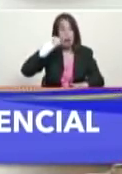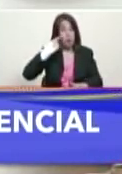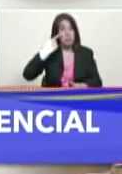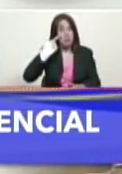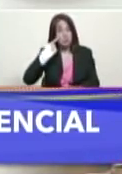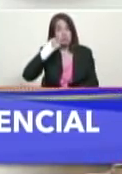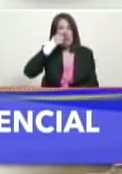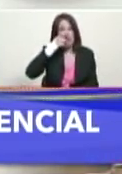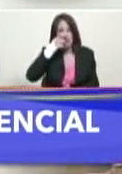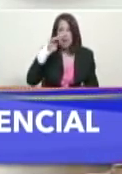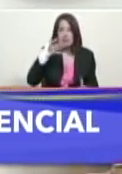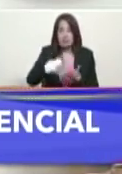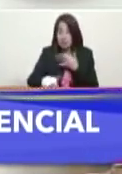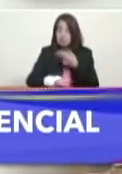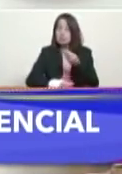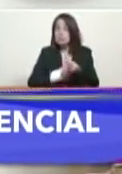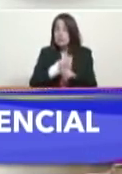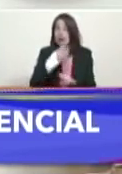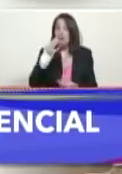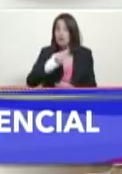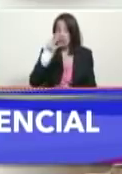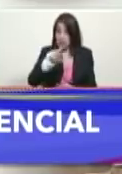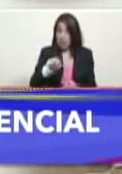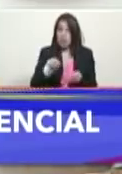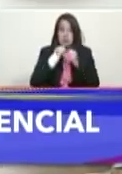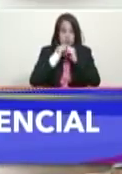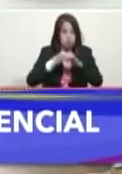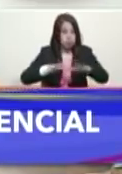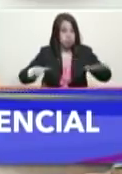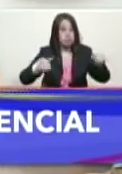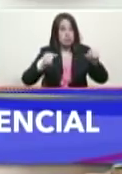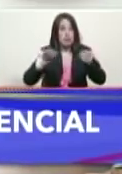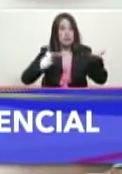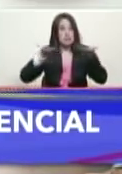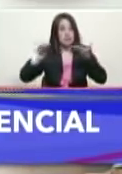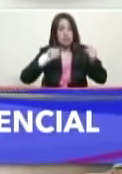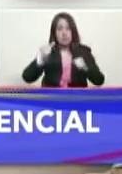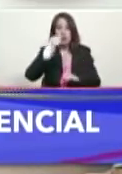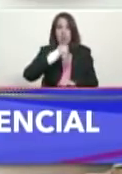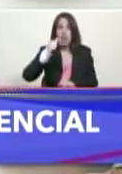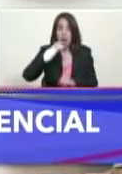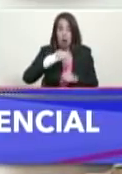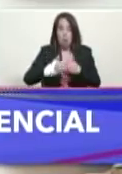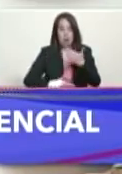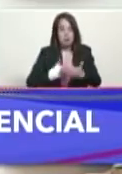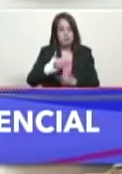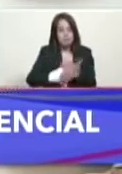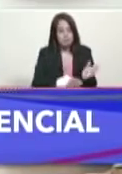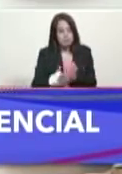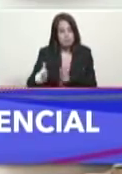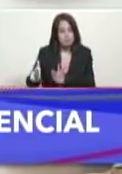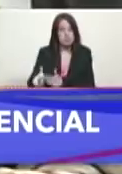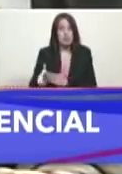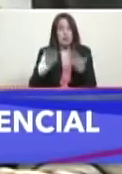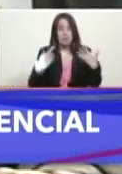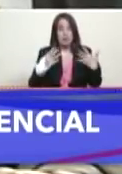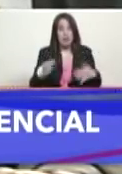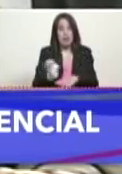cumpla. Hay que estar vigilante que se cumpla el servicio de agua. Y seguir con el plan especial de